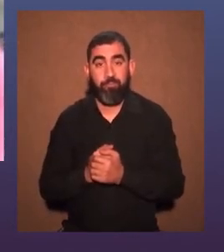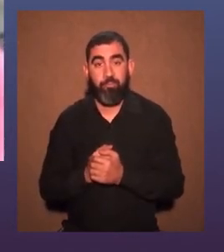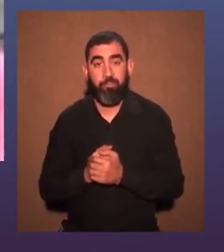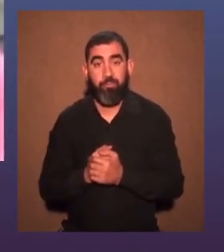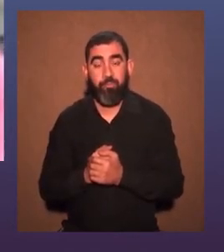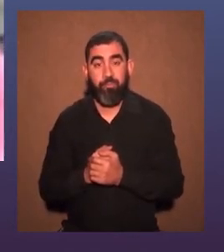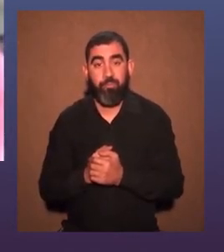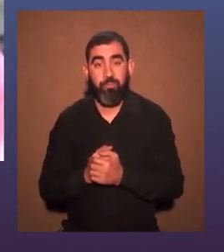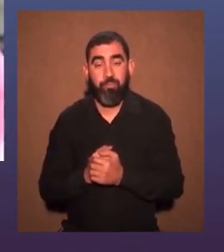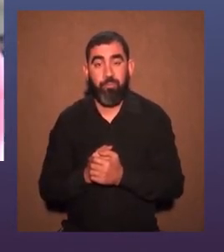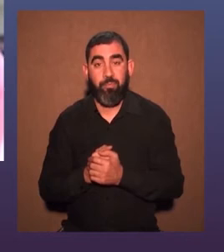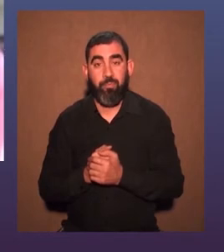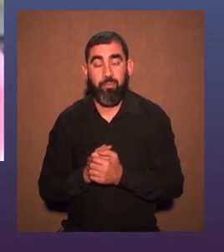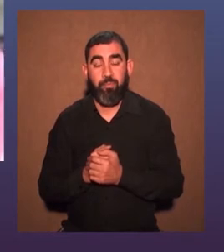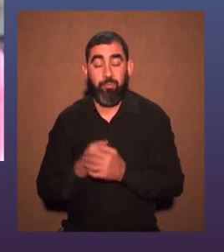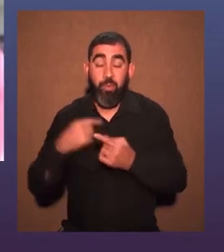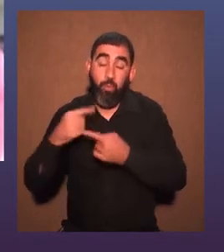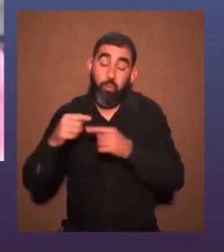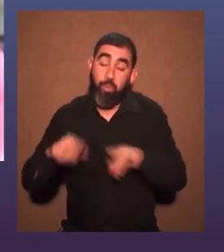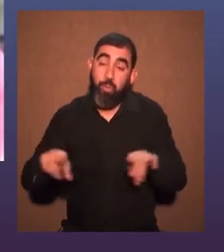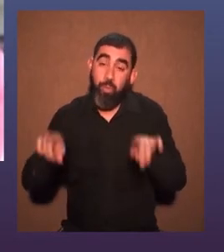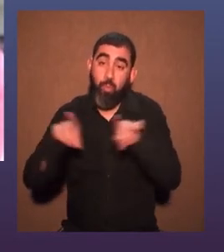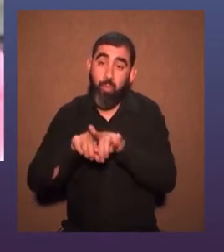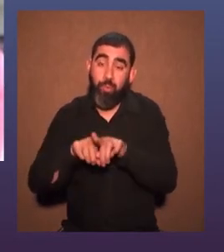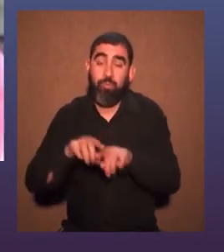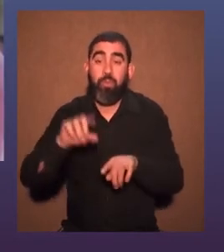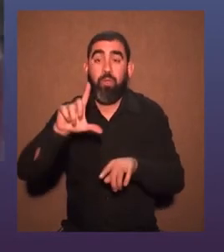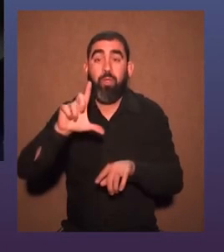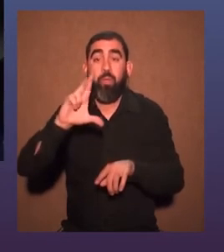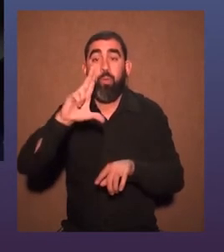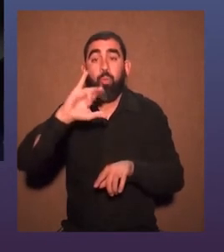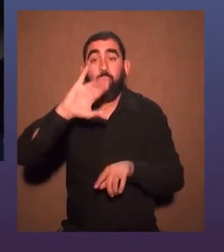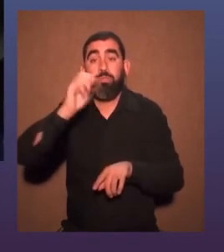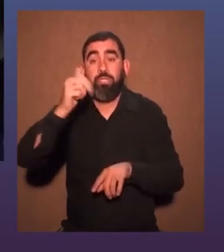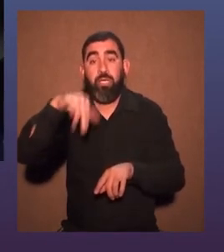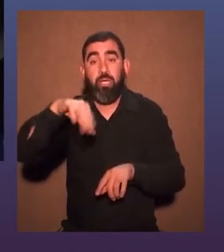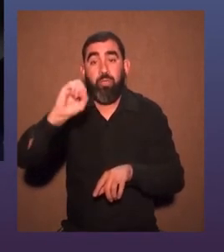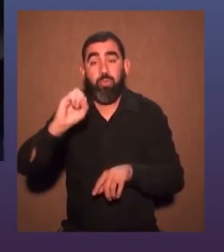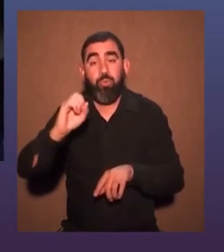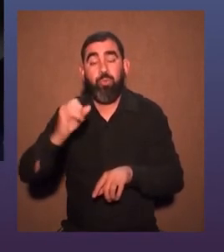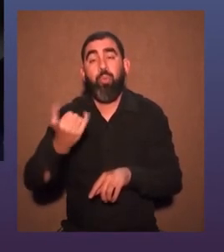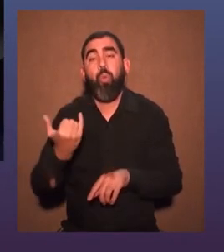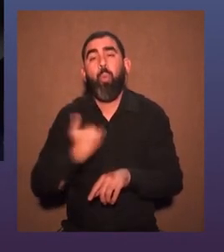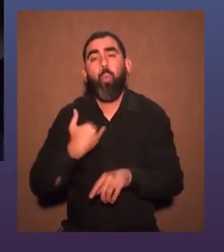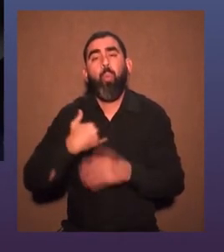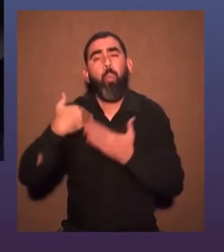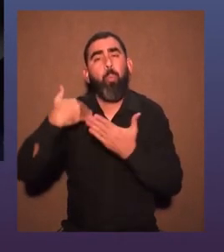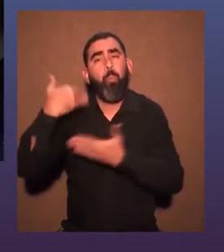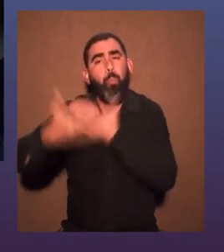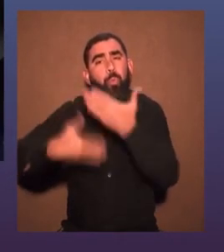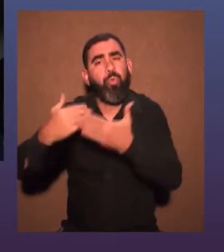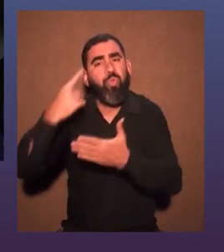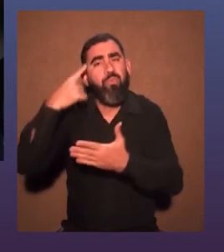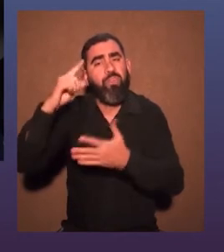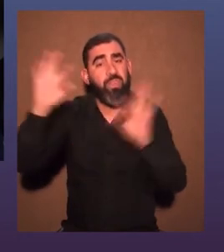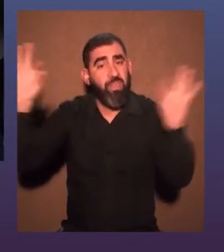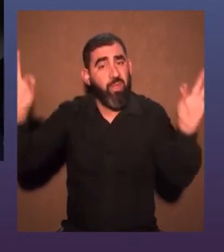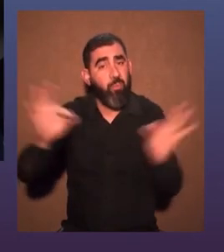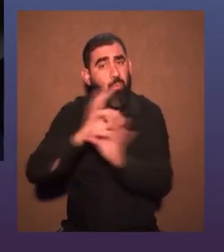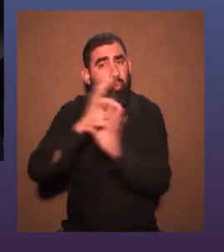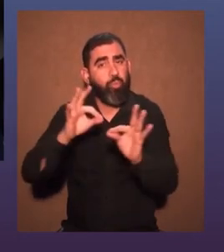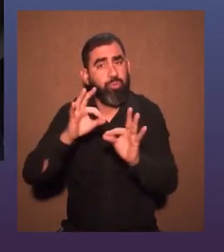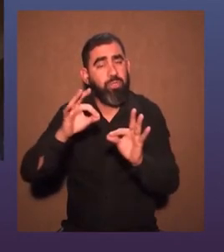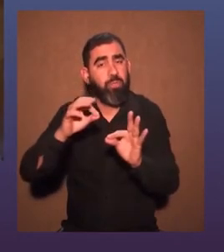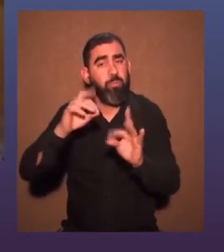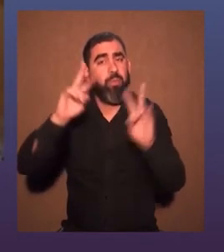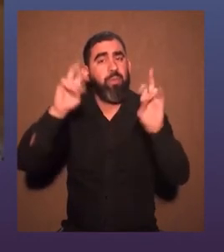otros. Pero bueno, seguimos igual. Luciano, ¿cómo es el proceso de creación de la música para un